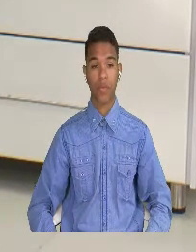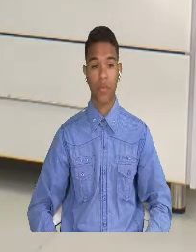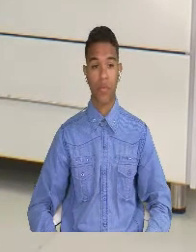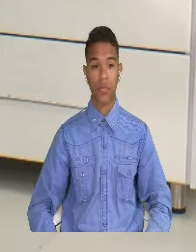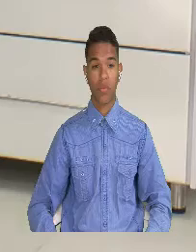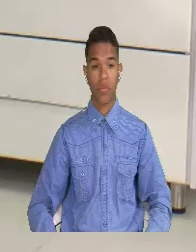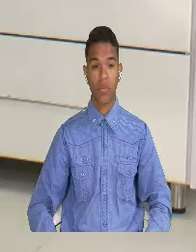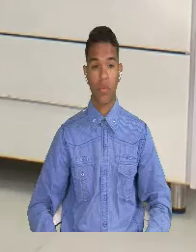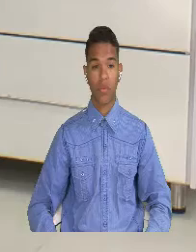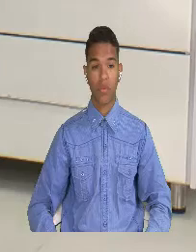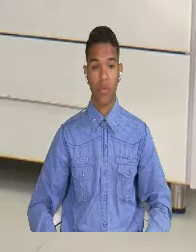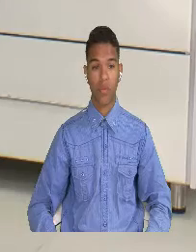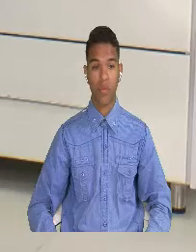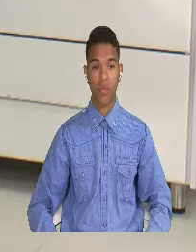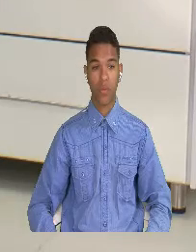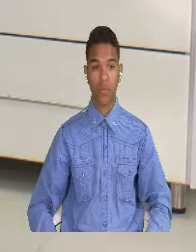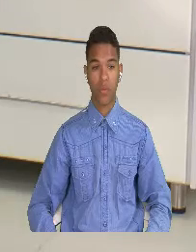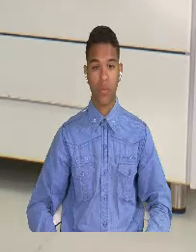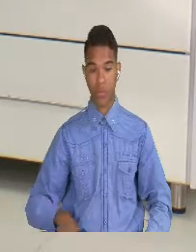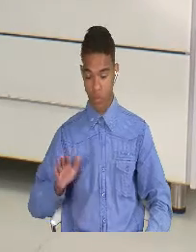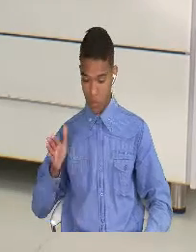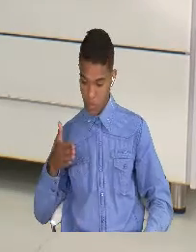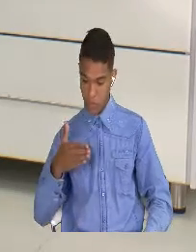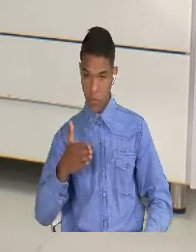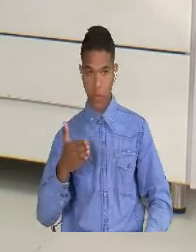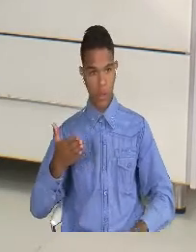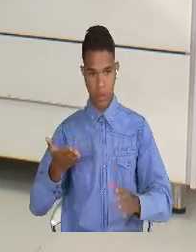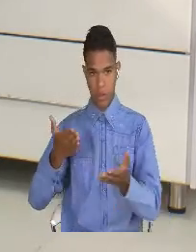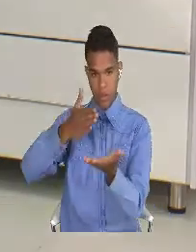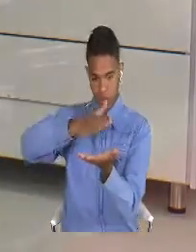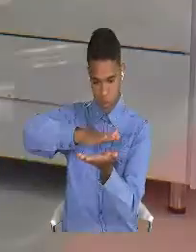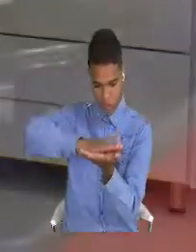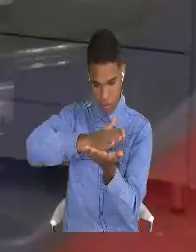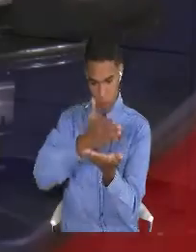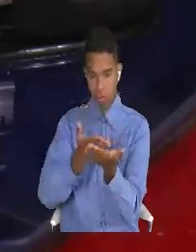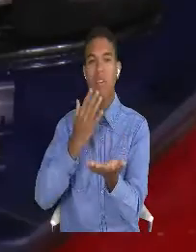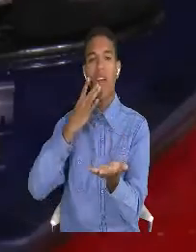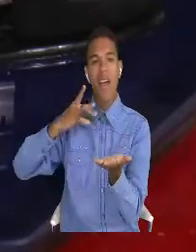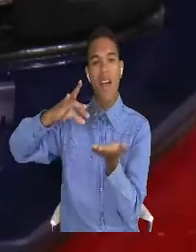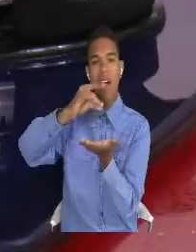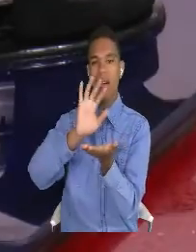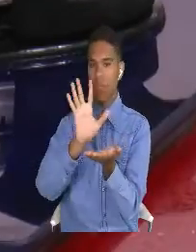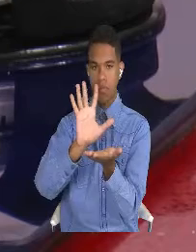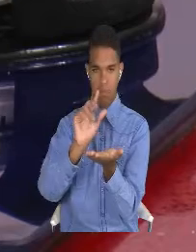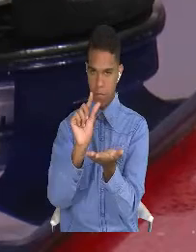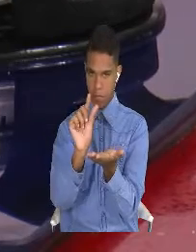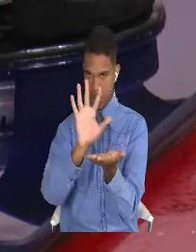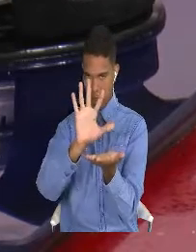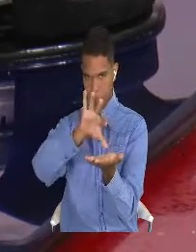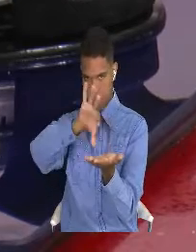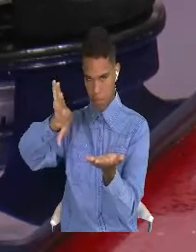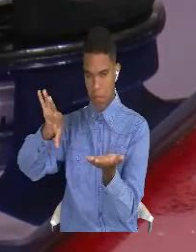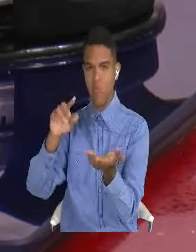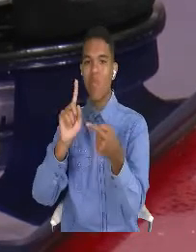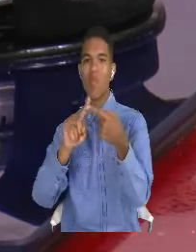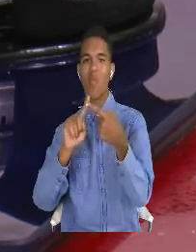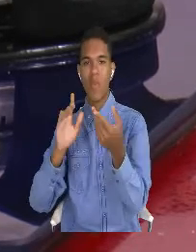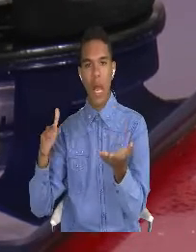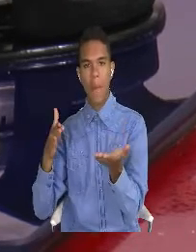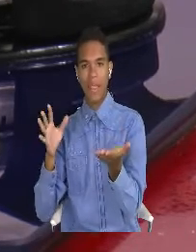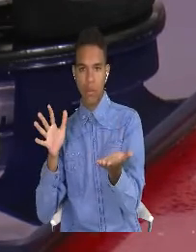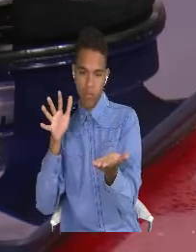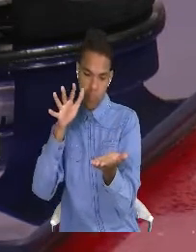voy a agregar sin nada de sal en el momento. Se lo voy a agregar todo en el sartén. Está un poco frío, esperemos un momentico. Sí,